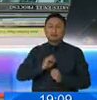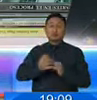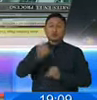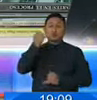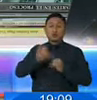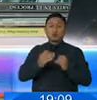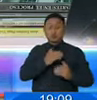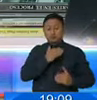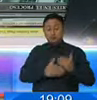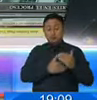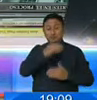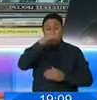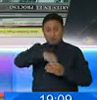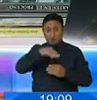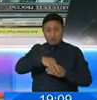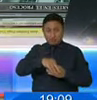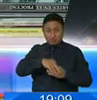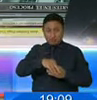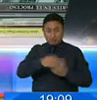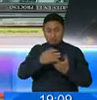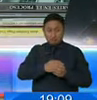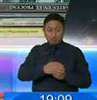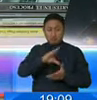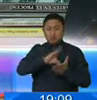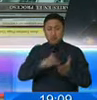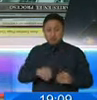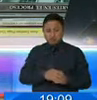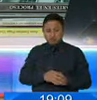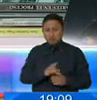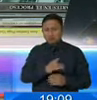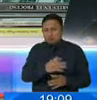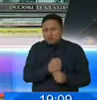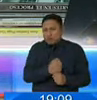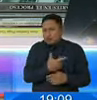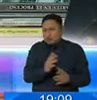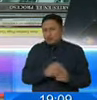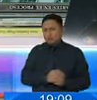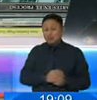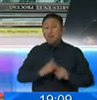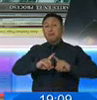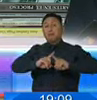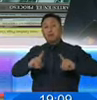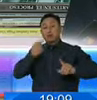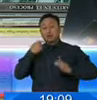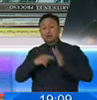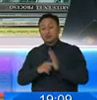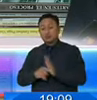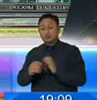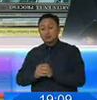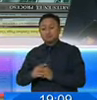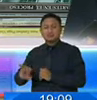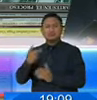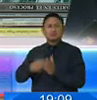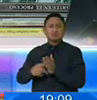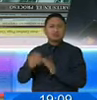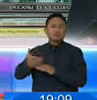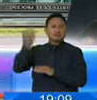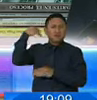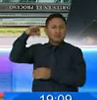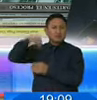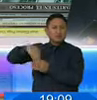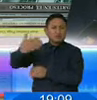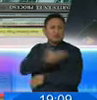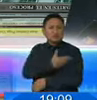último proceso electoral, creo que la ciudadanía no tiene mayor duda. Pero sí tenemos dudas, por ejemplo, de qué ocurrió con la última elección